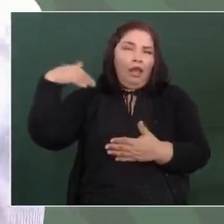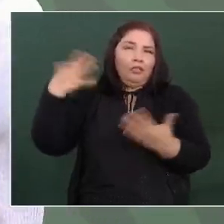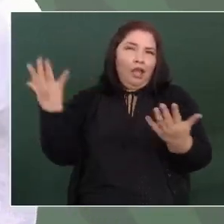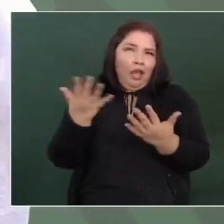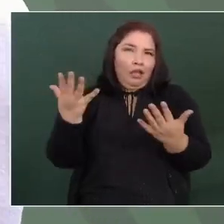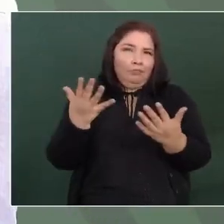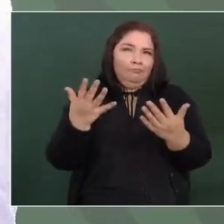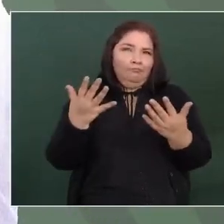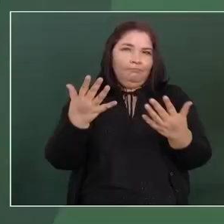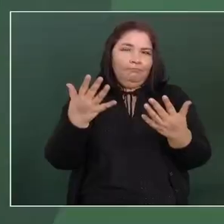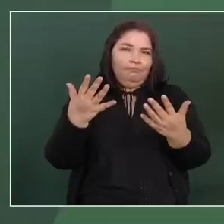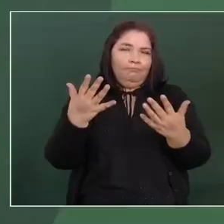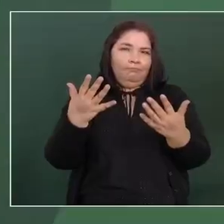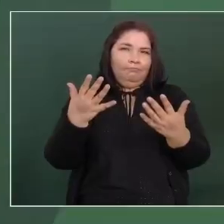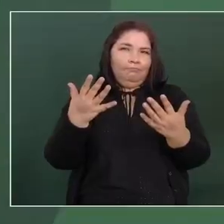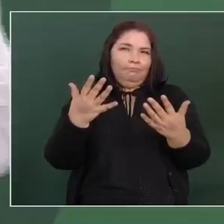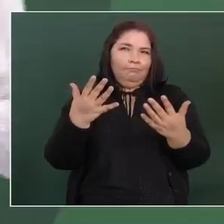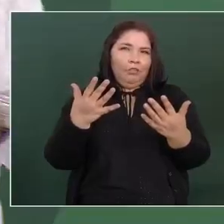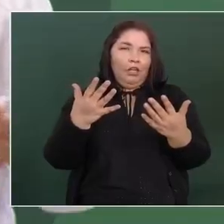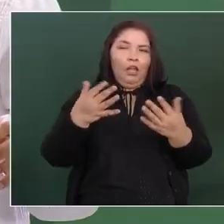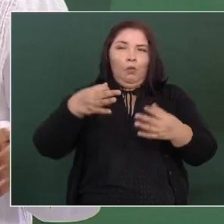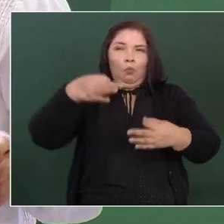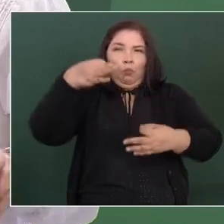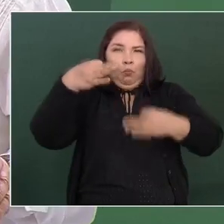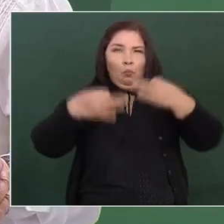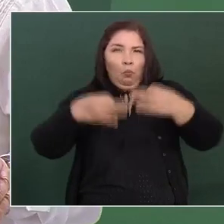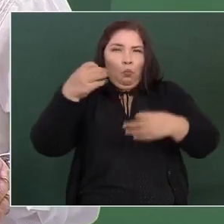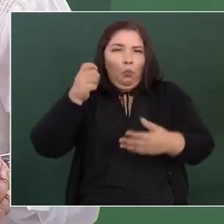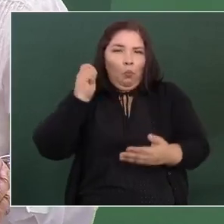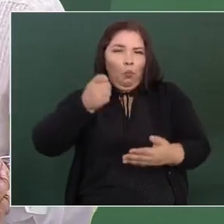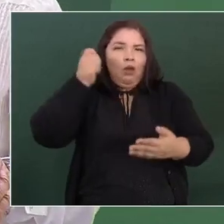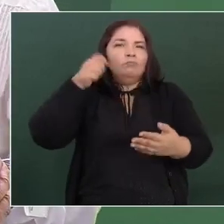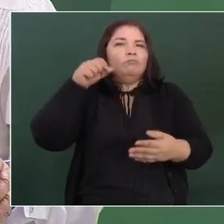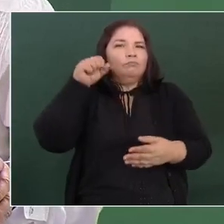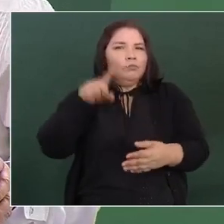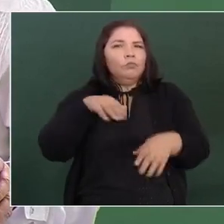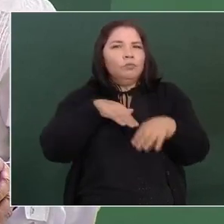hasta los jueces del Poder Judicial.